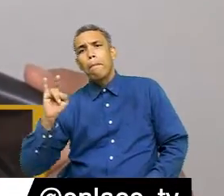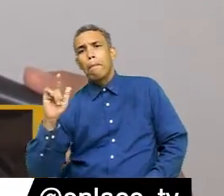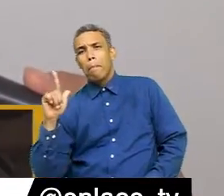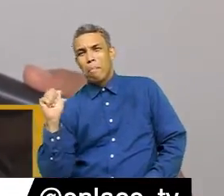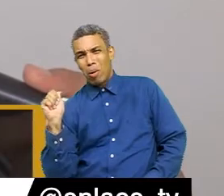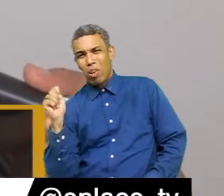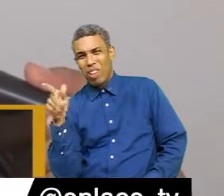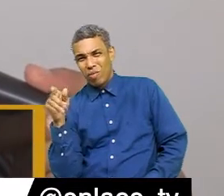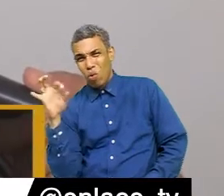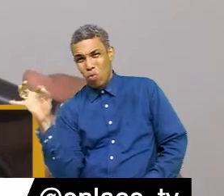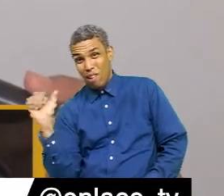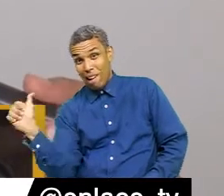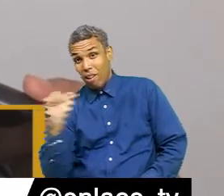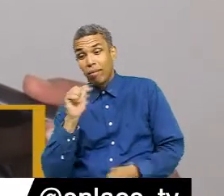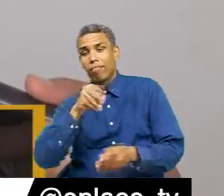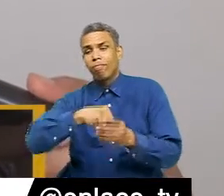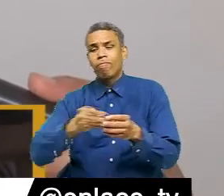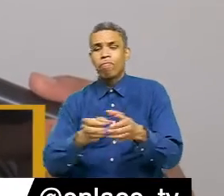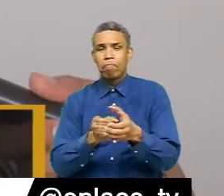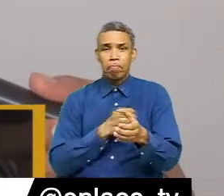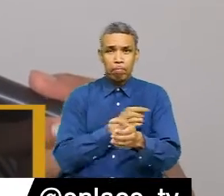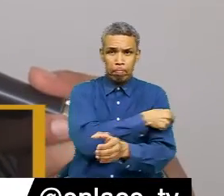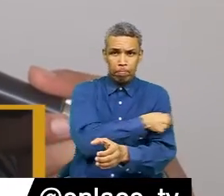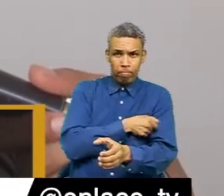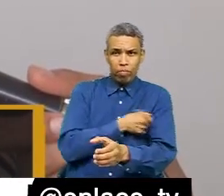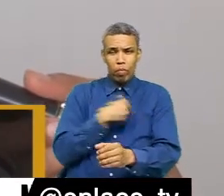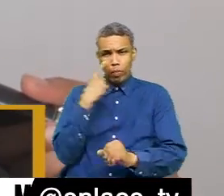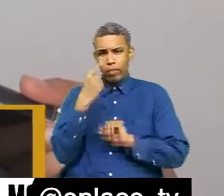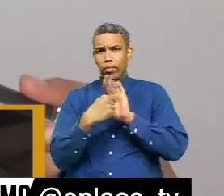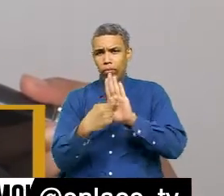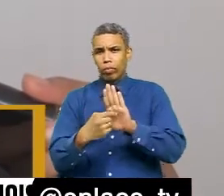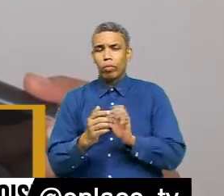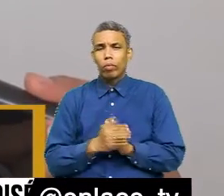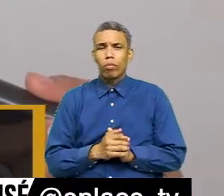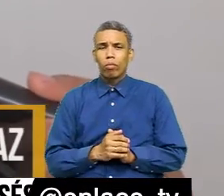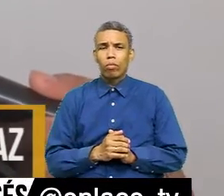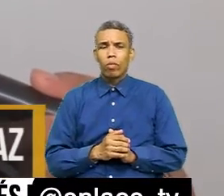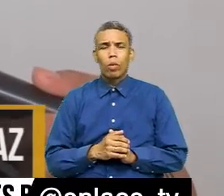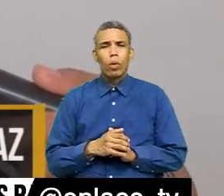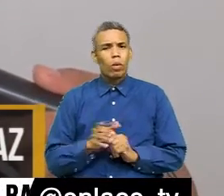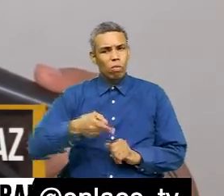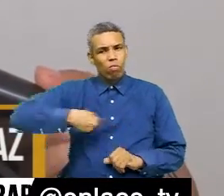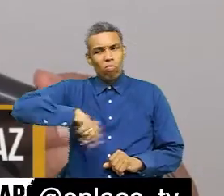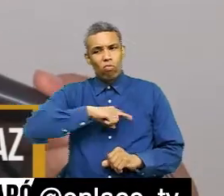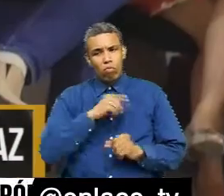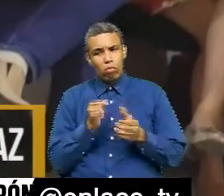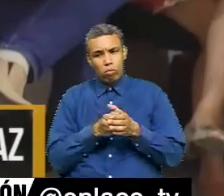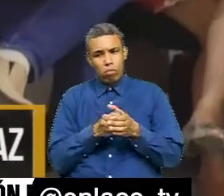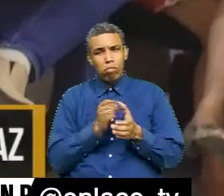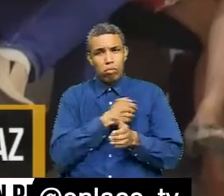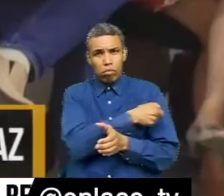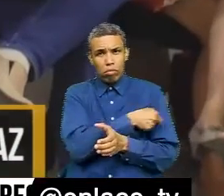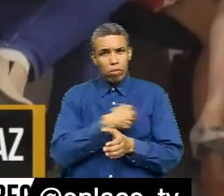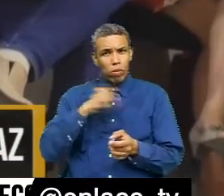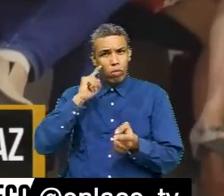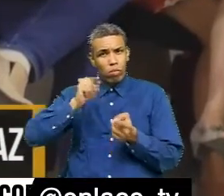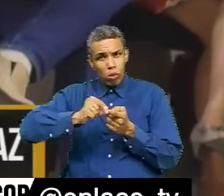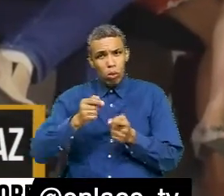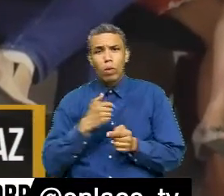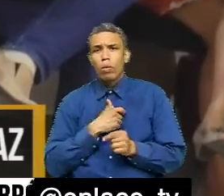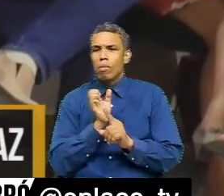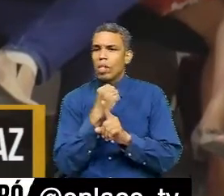podamos verdaderamente hacer efectivo los derechos humanos y vivir en paz con justicia social. Pues,